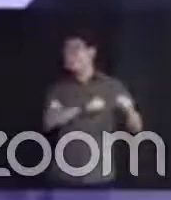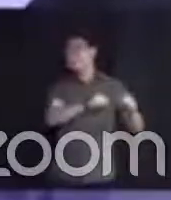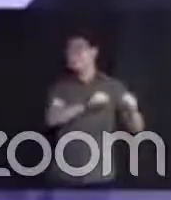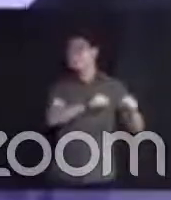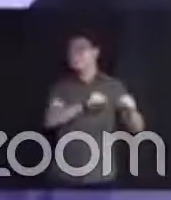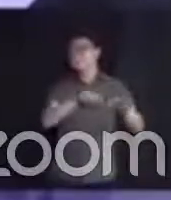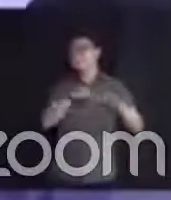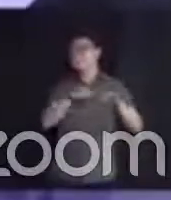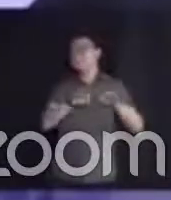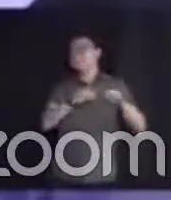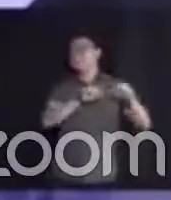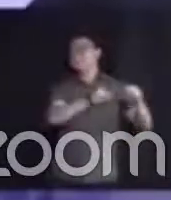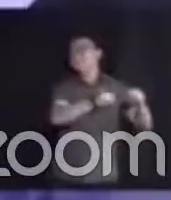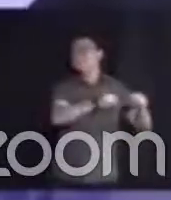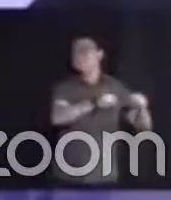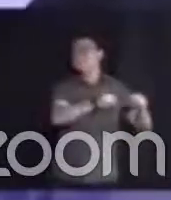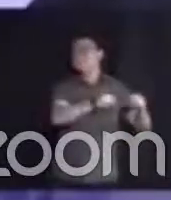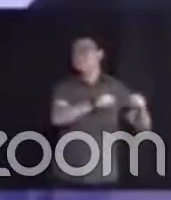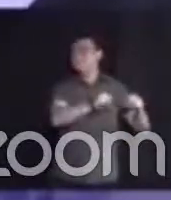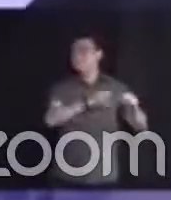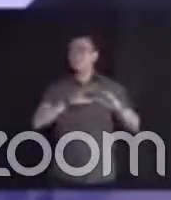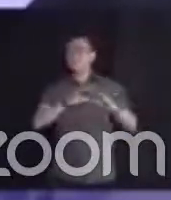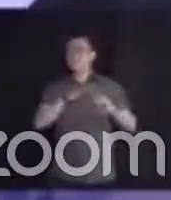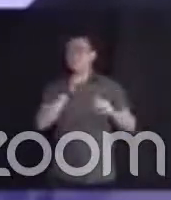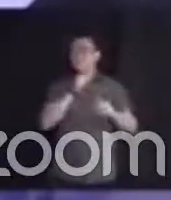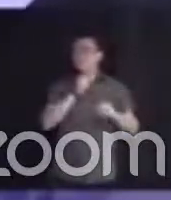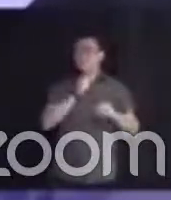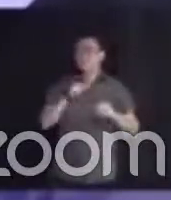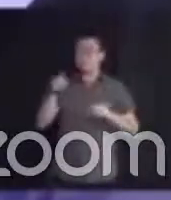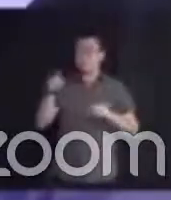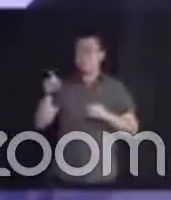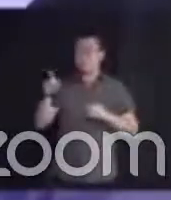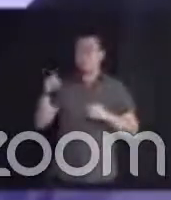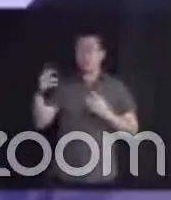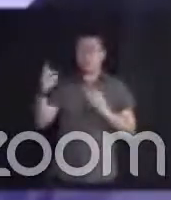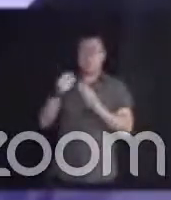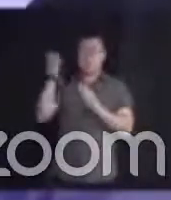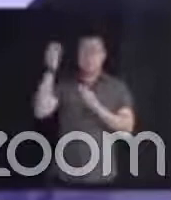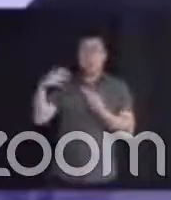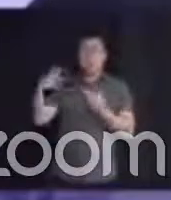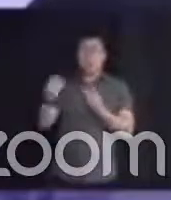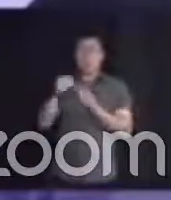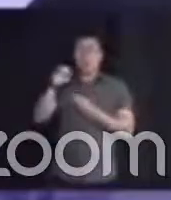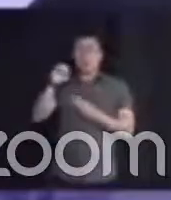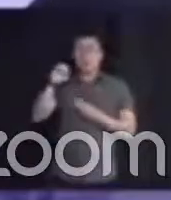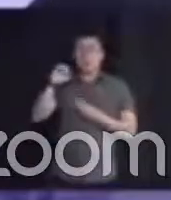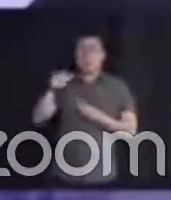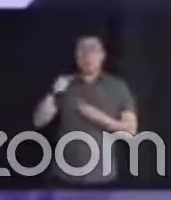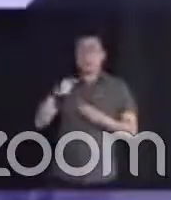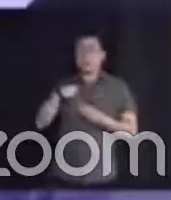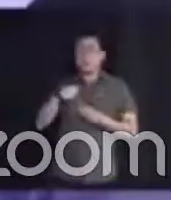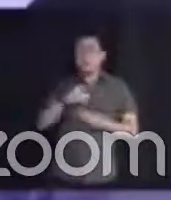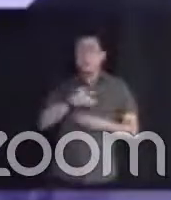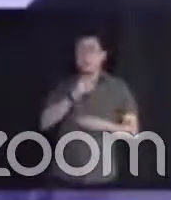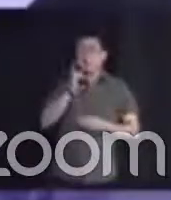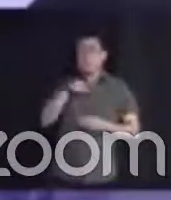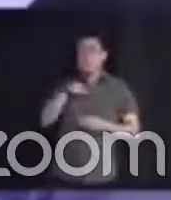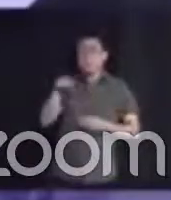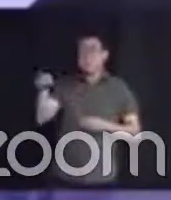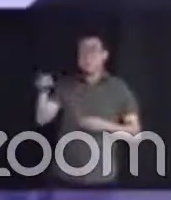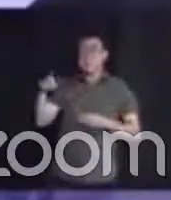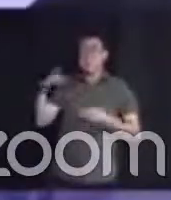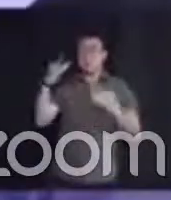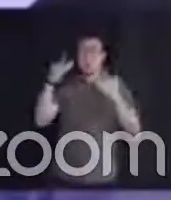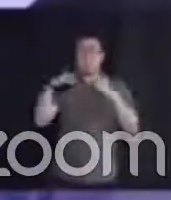Entonces, ella cuando se salió del trabajo, porque trabajábamos las dos juntas, yo sentí feo, pero yo dije, yo me quedo